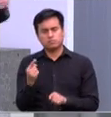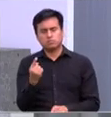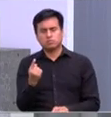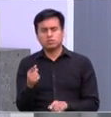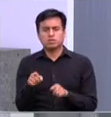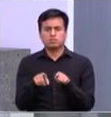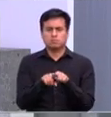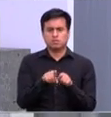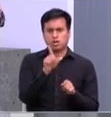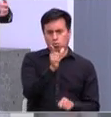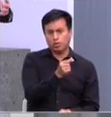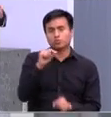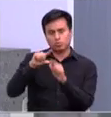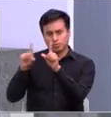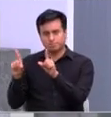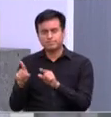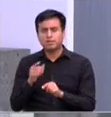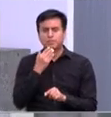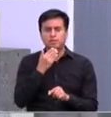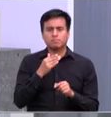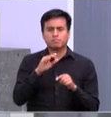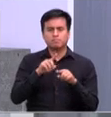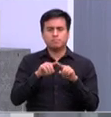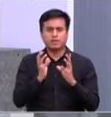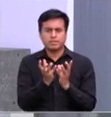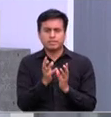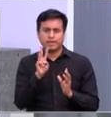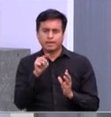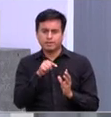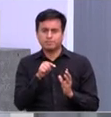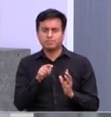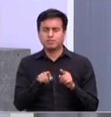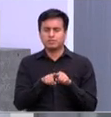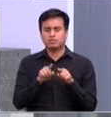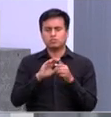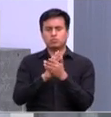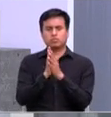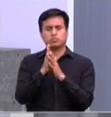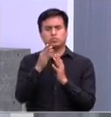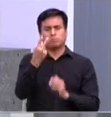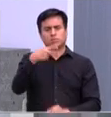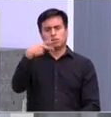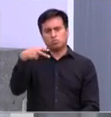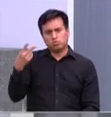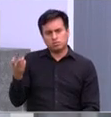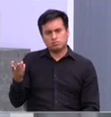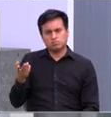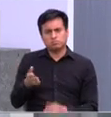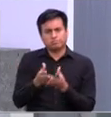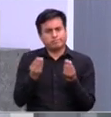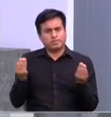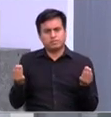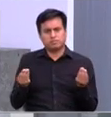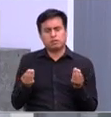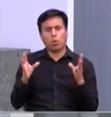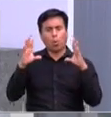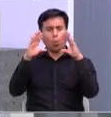la hermana luna, en la madre tierra y todos estos valores que tantas veces